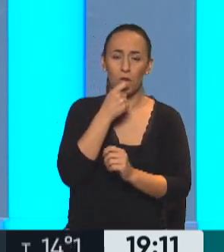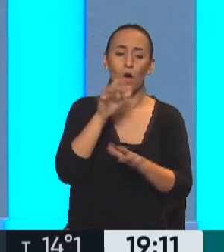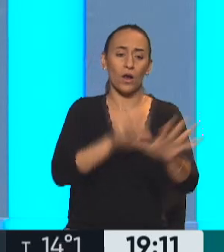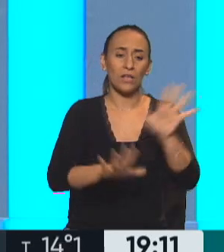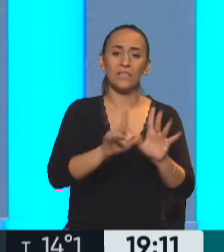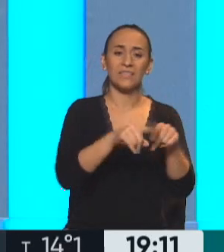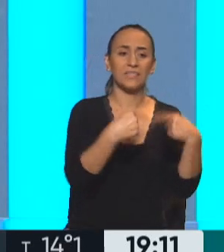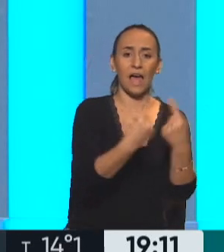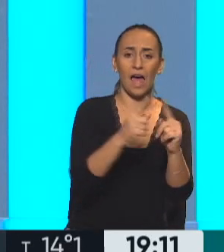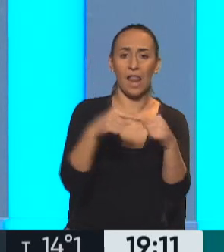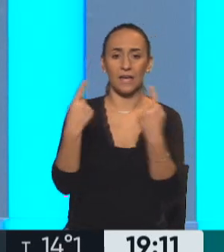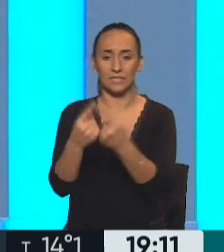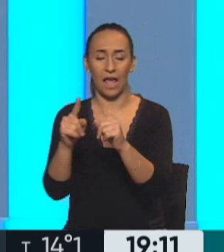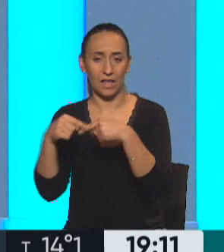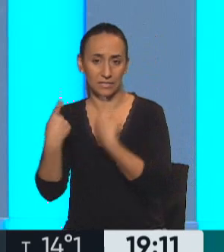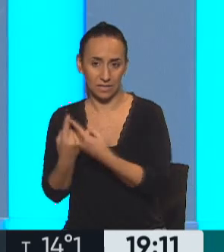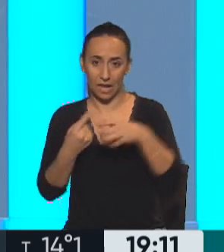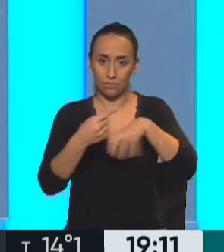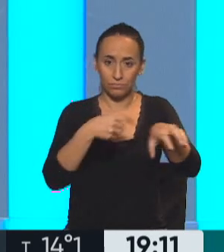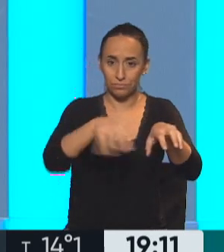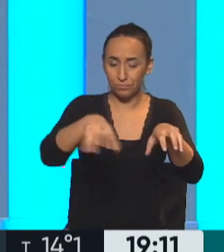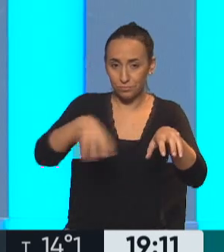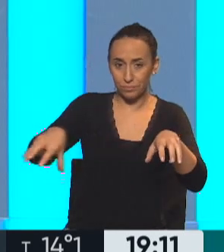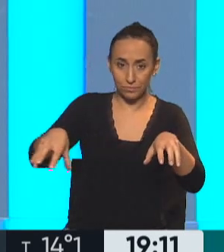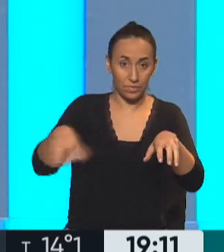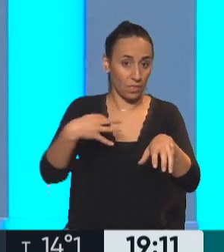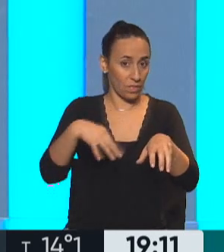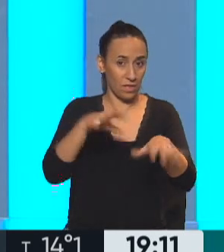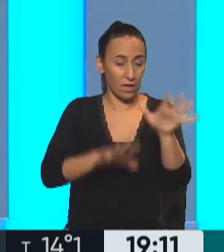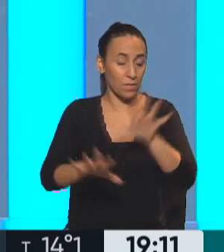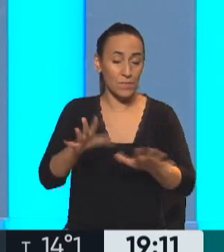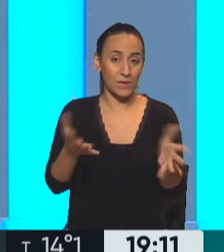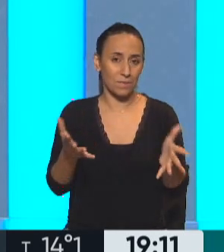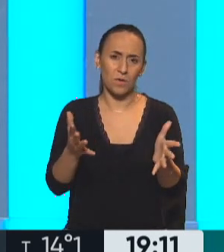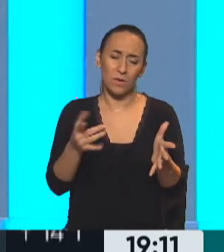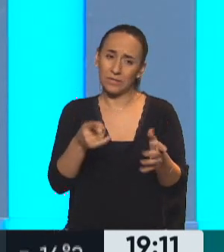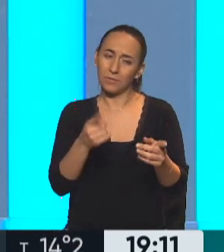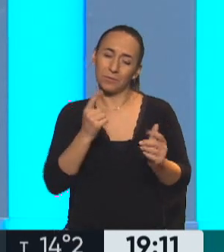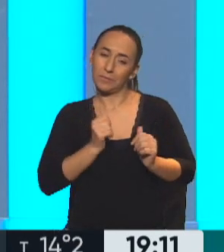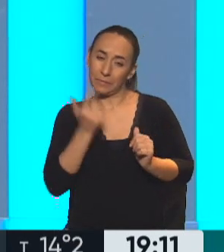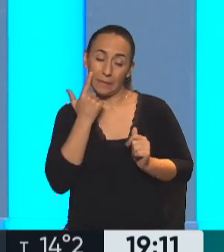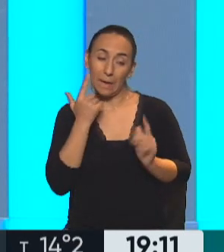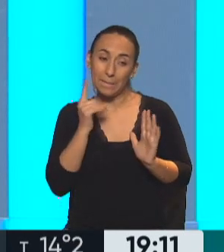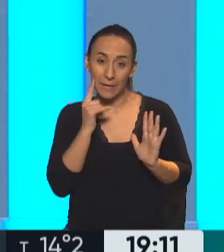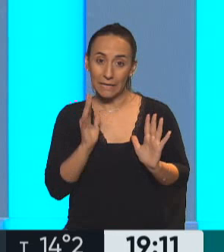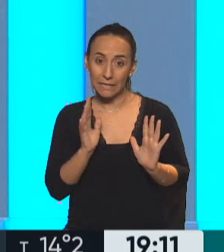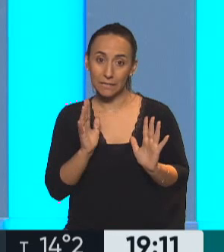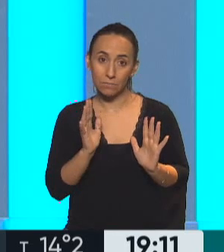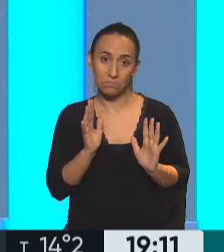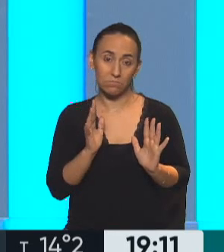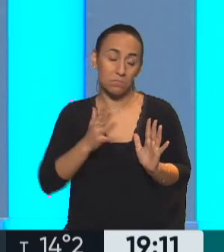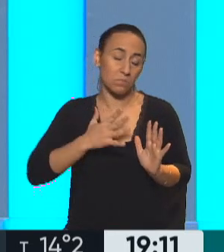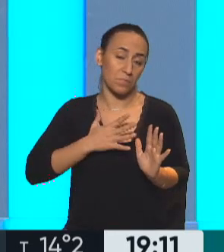etc. Así que eso genera expectativa y me parece que es un momento